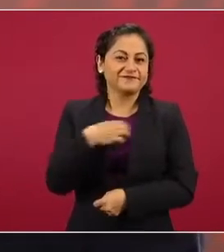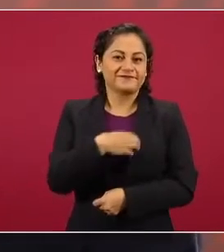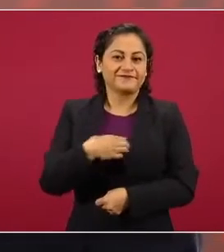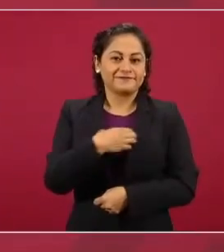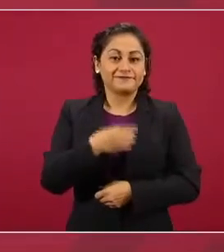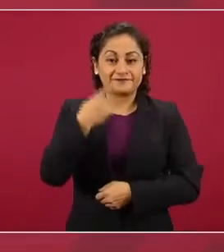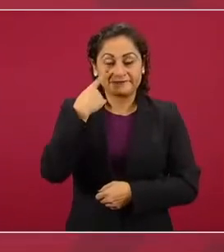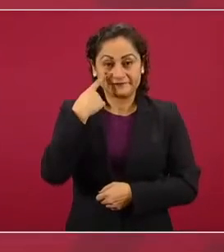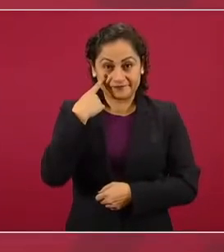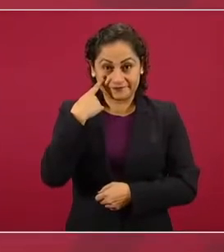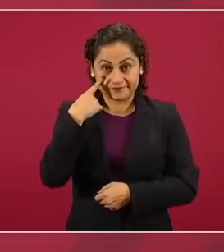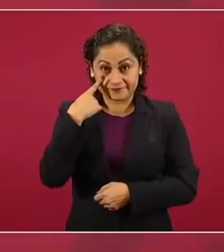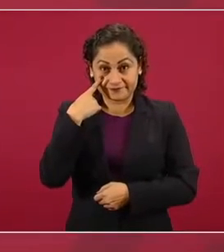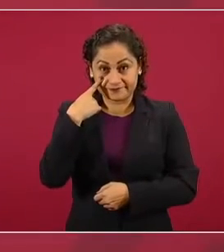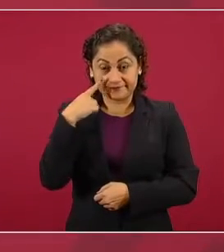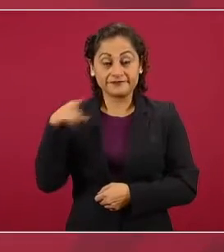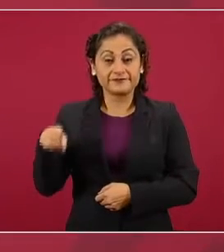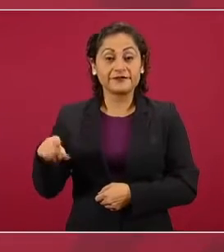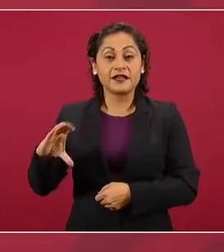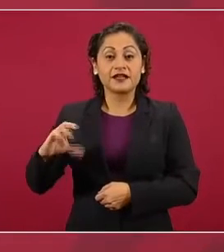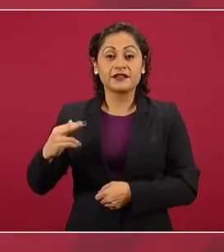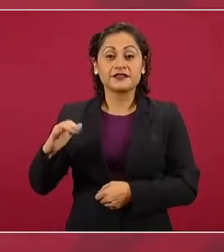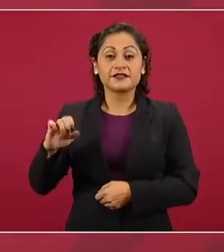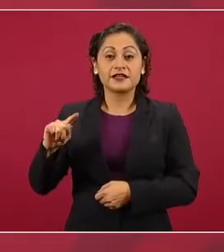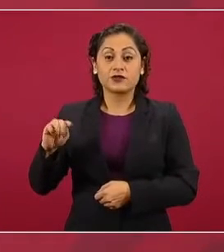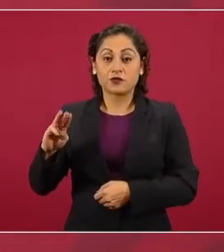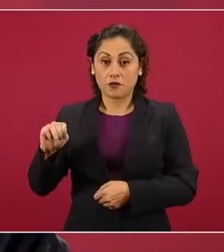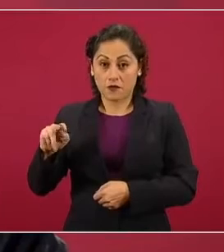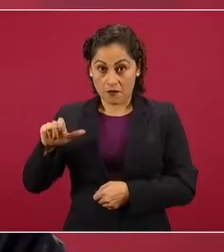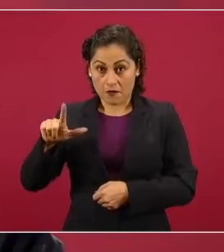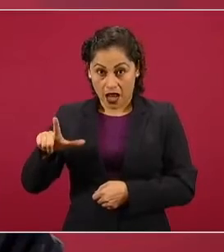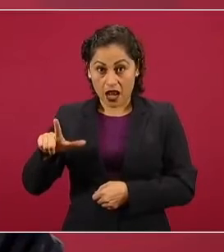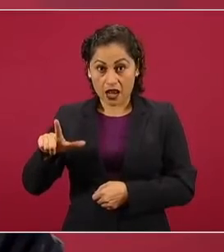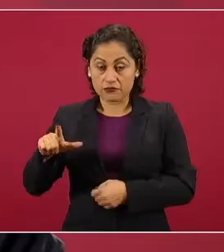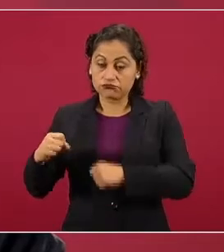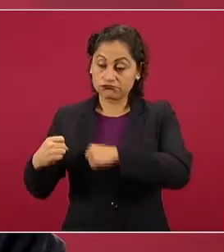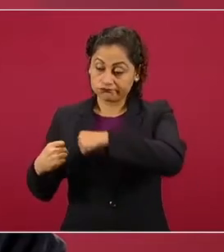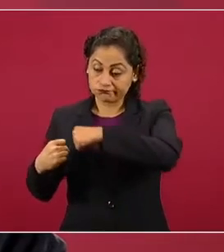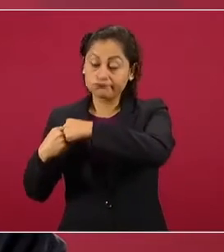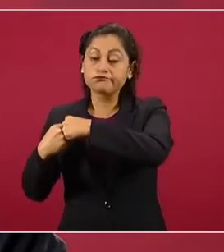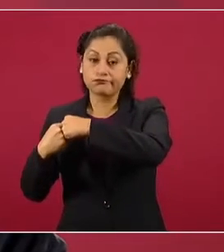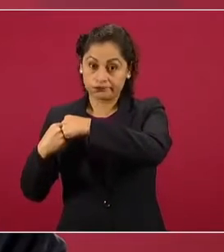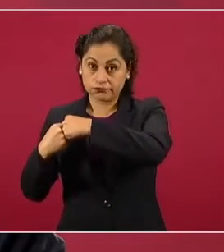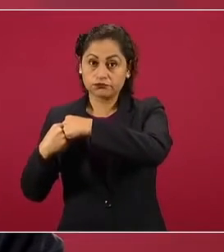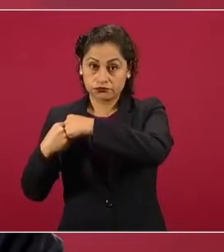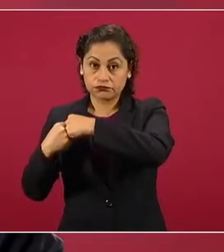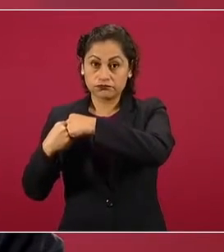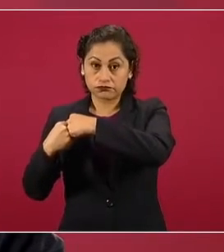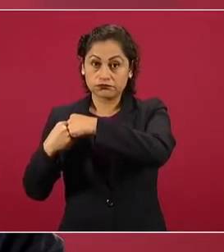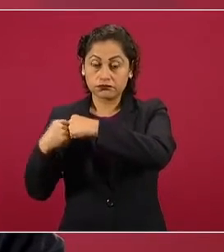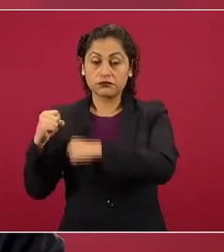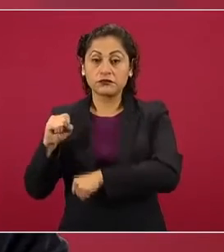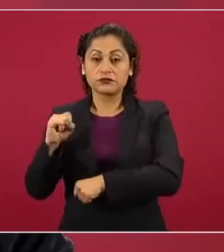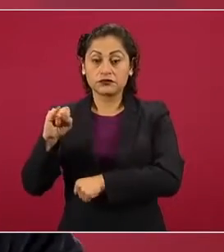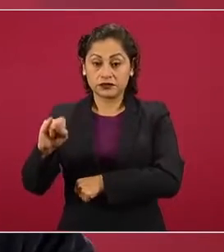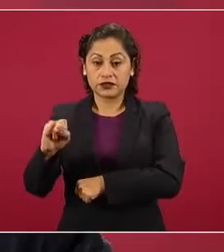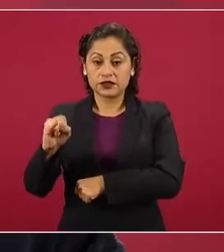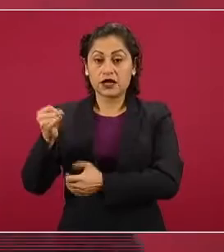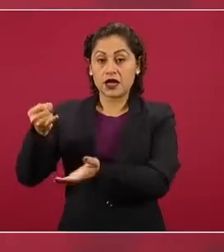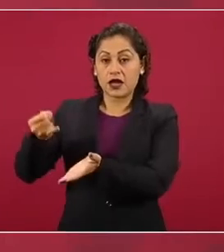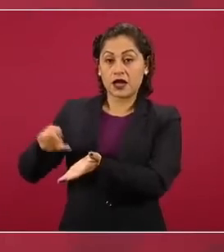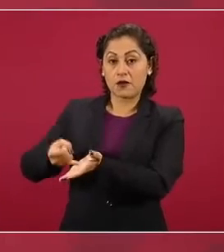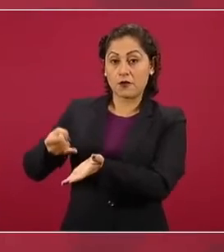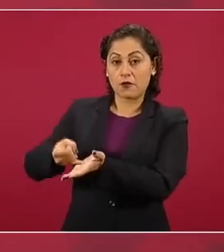Chetumal va a volver a ser una zona franca, libre de